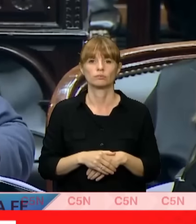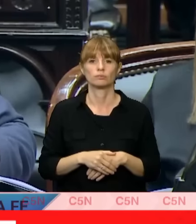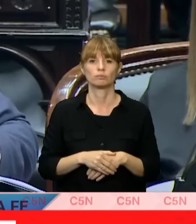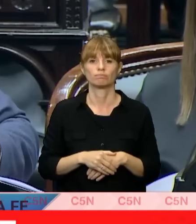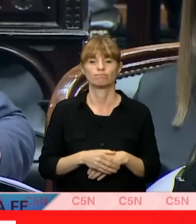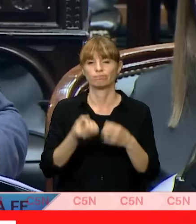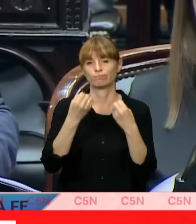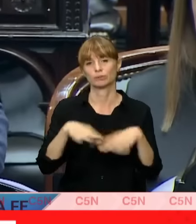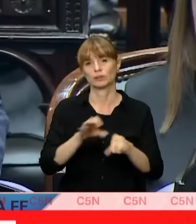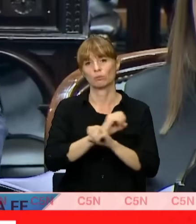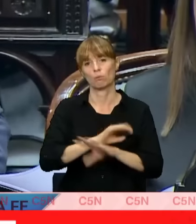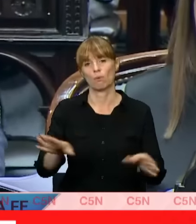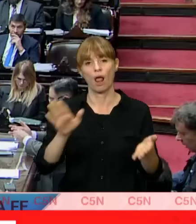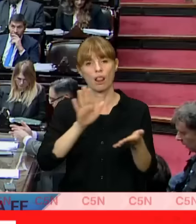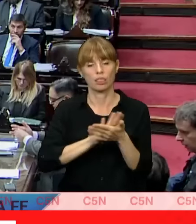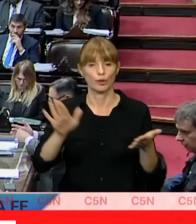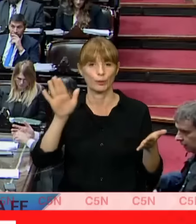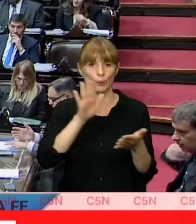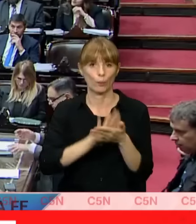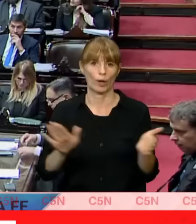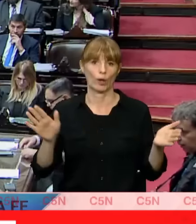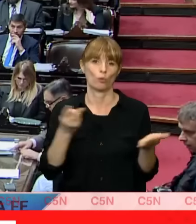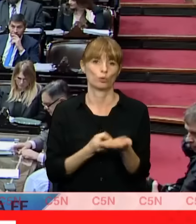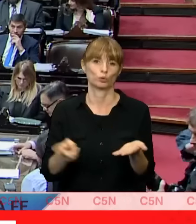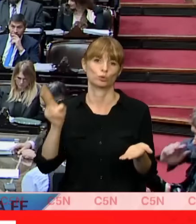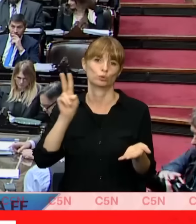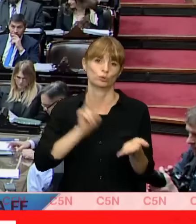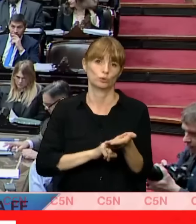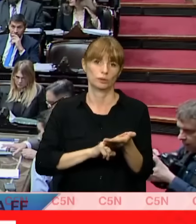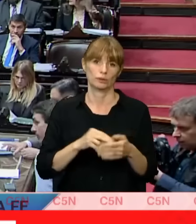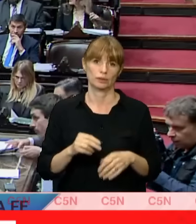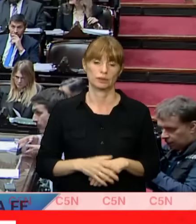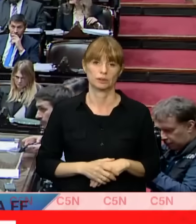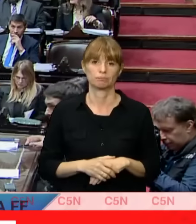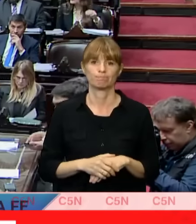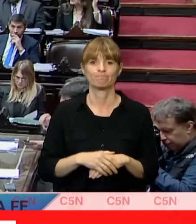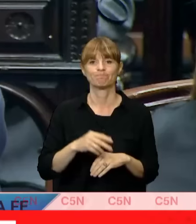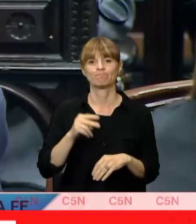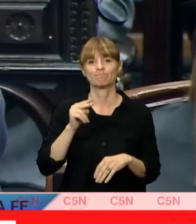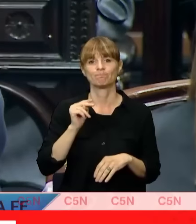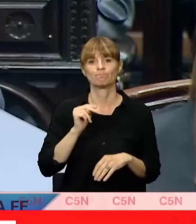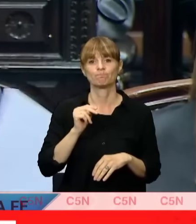Arrancamos mal, una vez más. Una vez más. Miren,